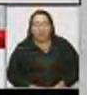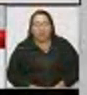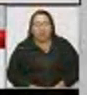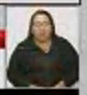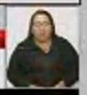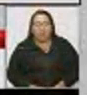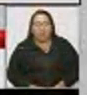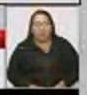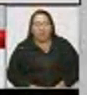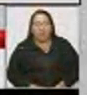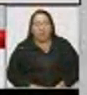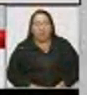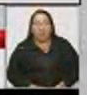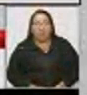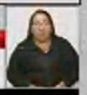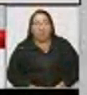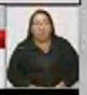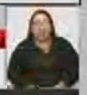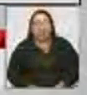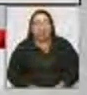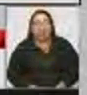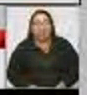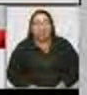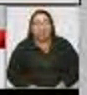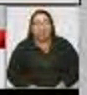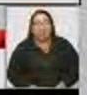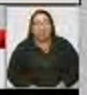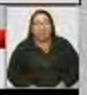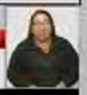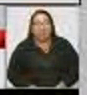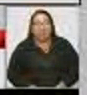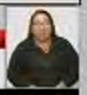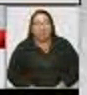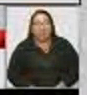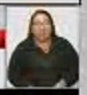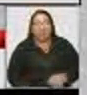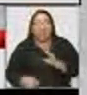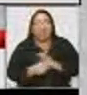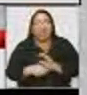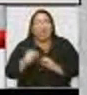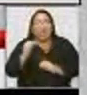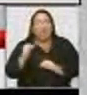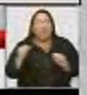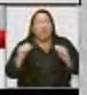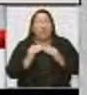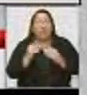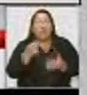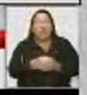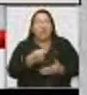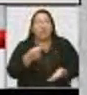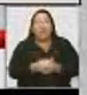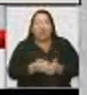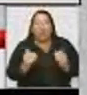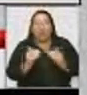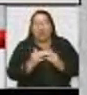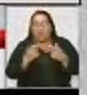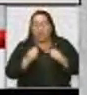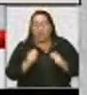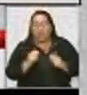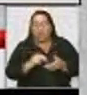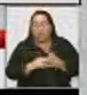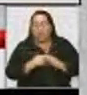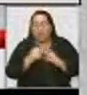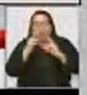En relación a los derechos económicos de las mujeres, el derecho a igual remuneración y a la igualdad de trato